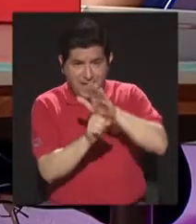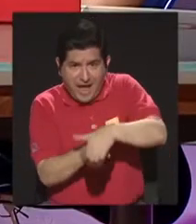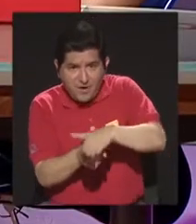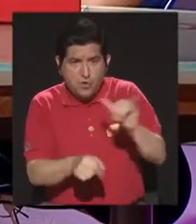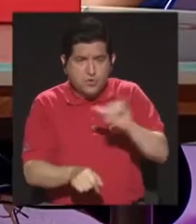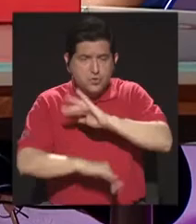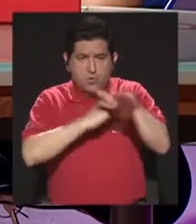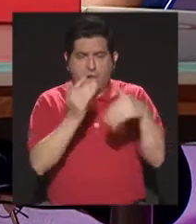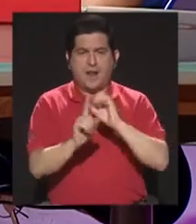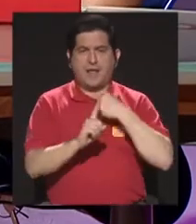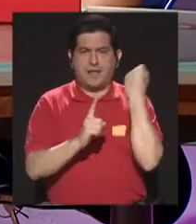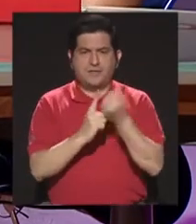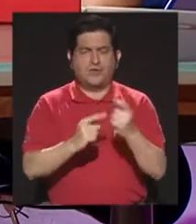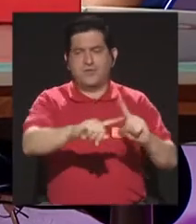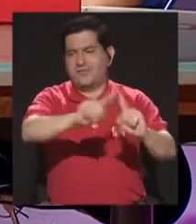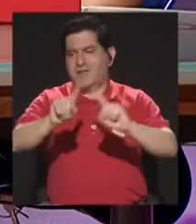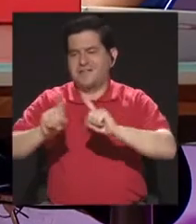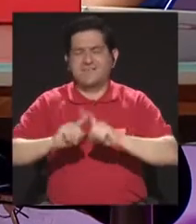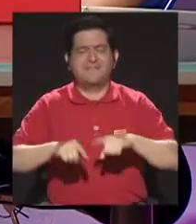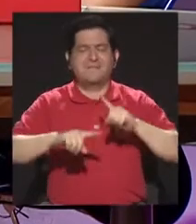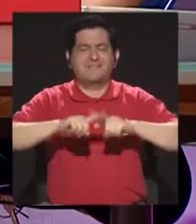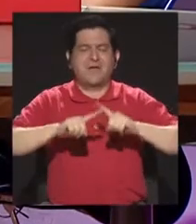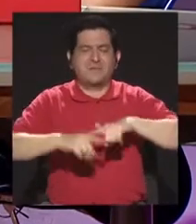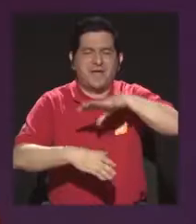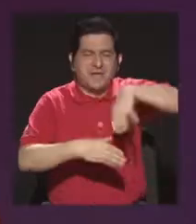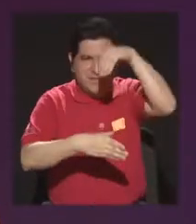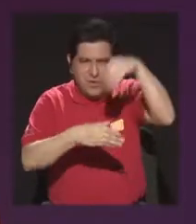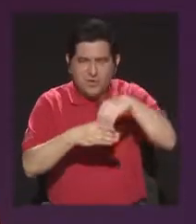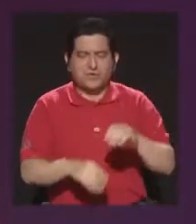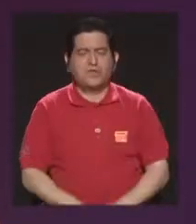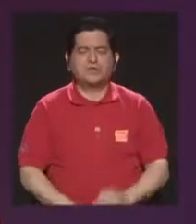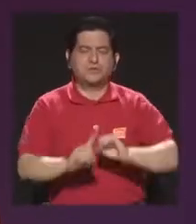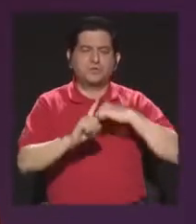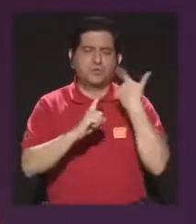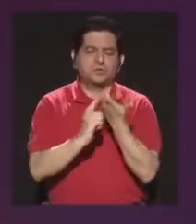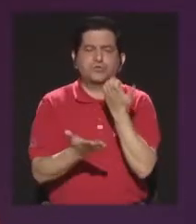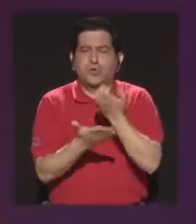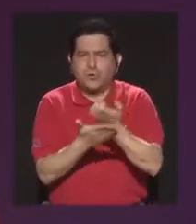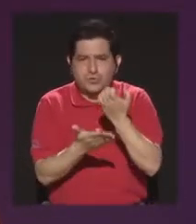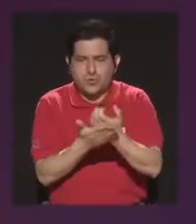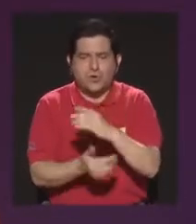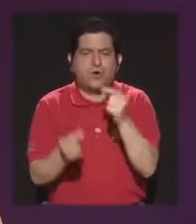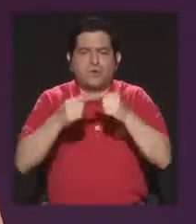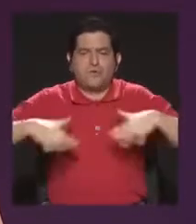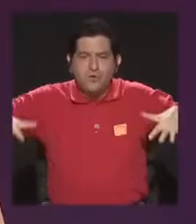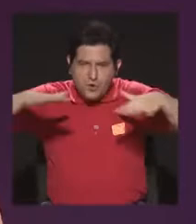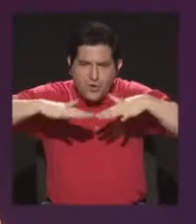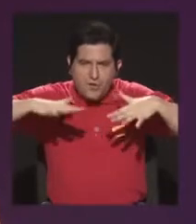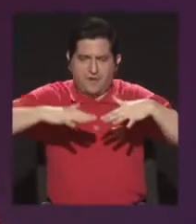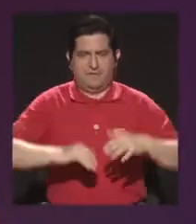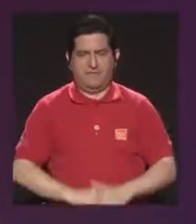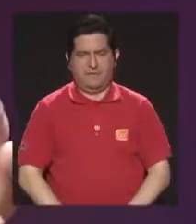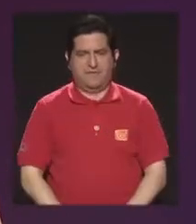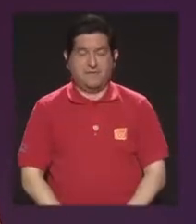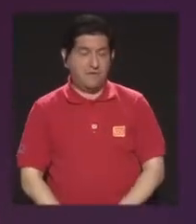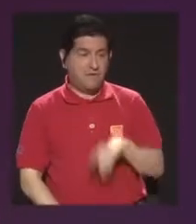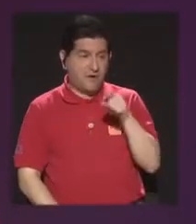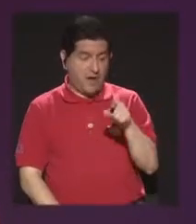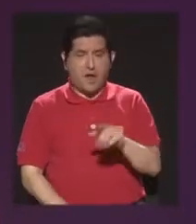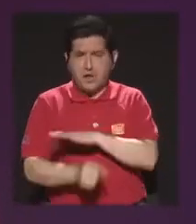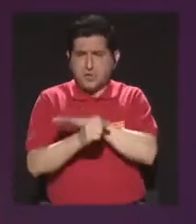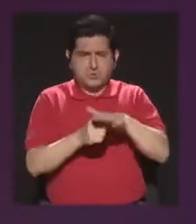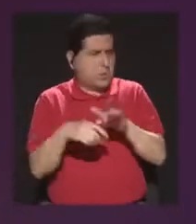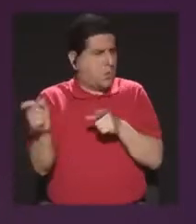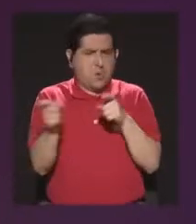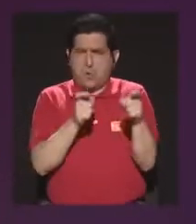tipo de realidades, son diferentes dependiendo del contexto social, histórico, económico en el que estemos, incluso geográfico, y por lo tanto ellos te dan total